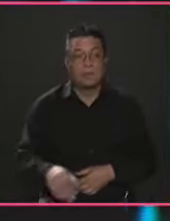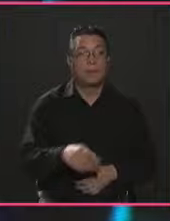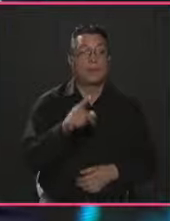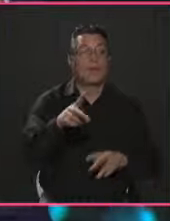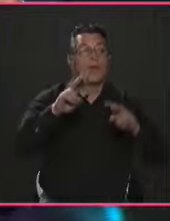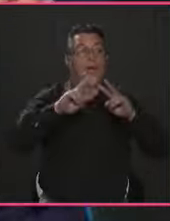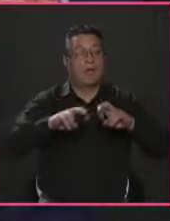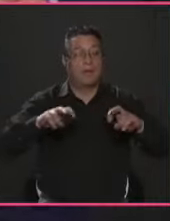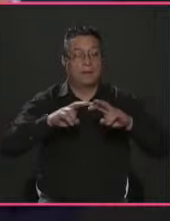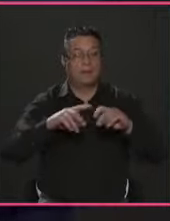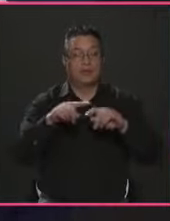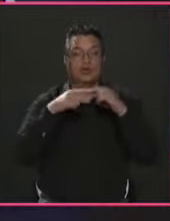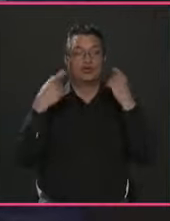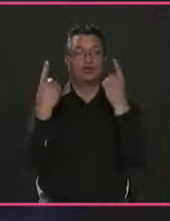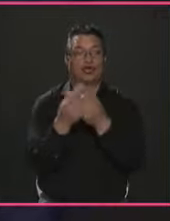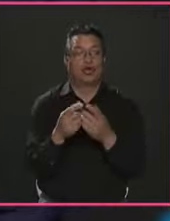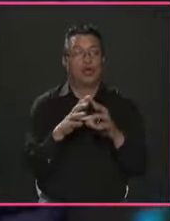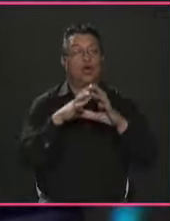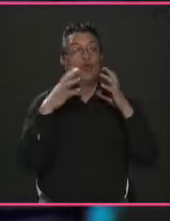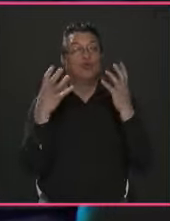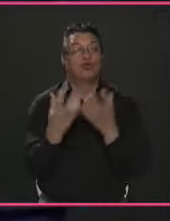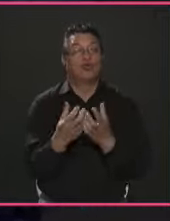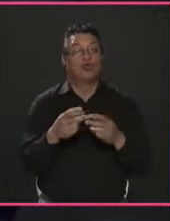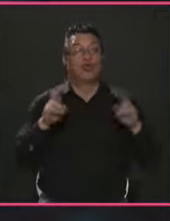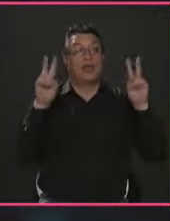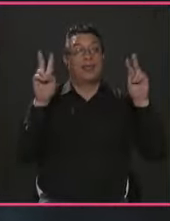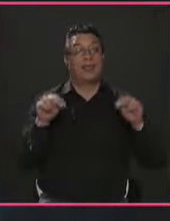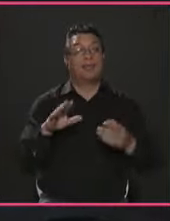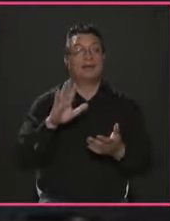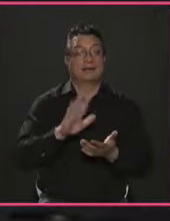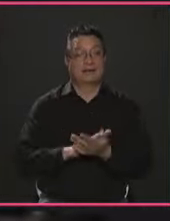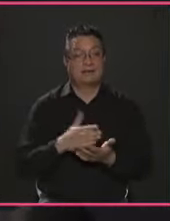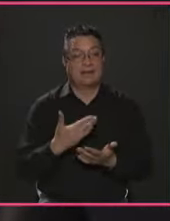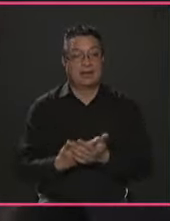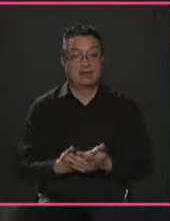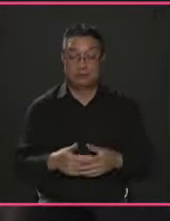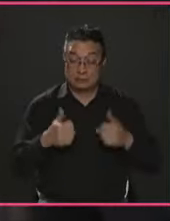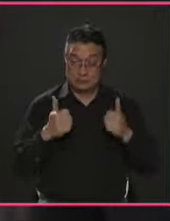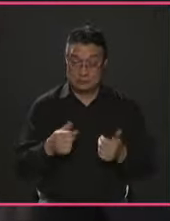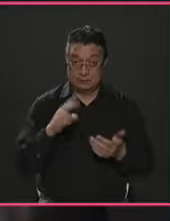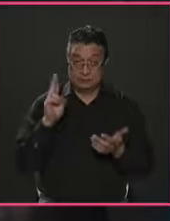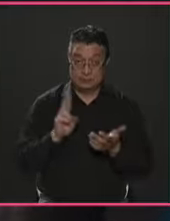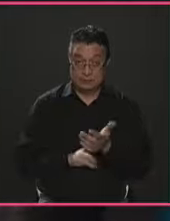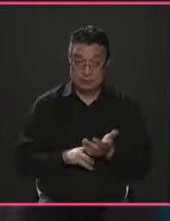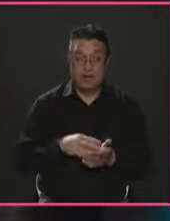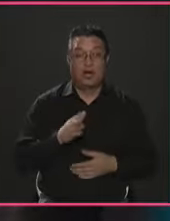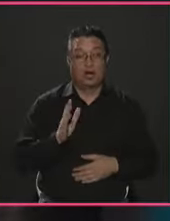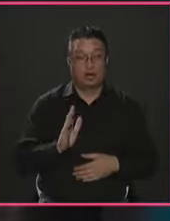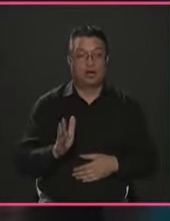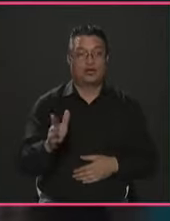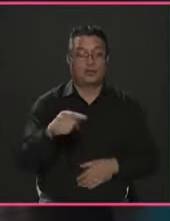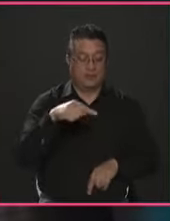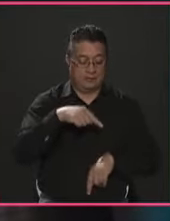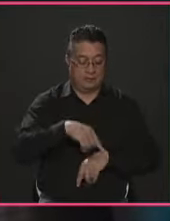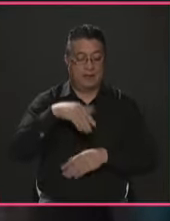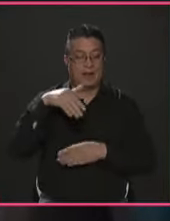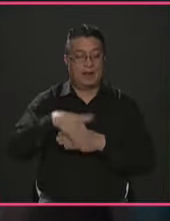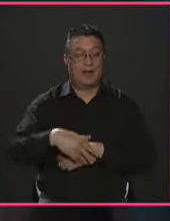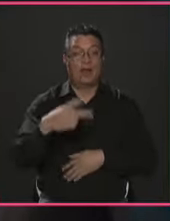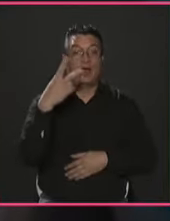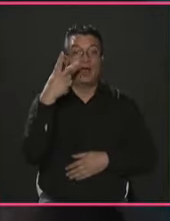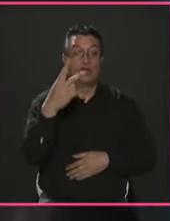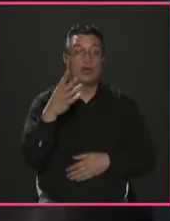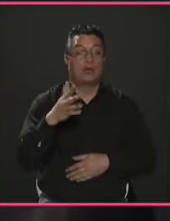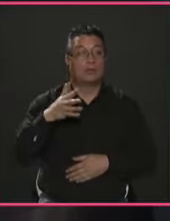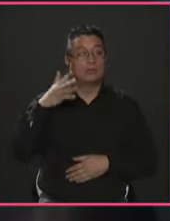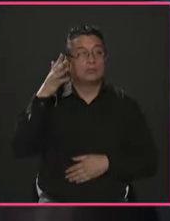investigaciones alrededor del mundo en temas de salud cierto Manuel así es y seguimos en esta tarde hemos tenido dos presentaciones